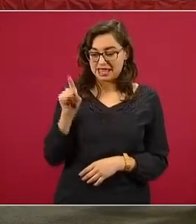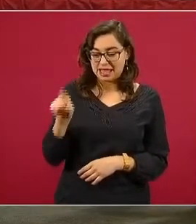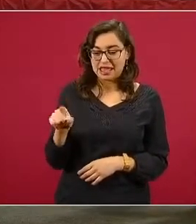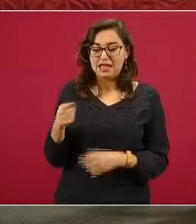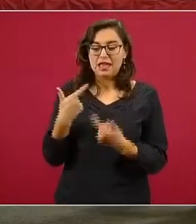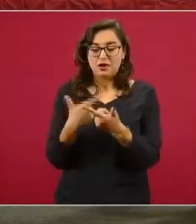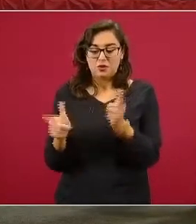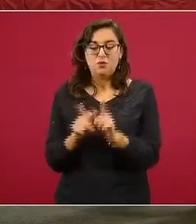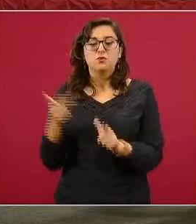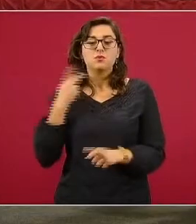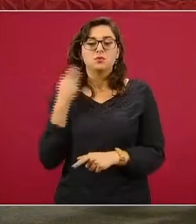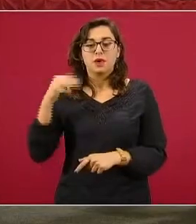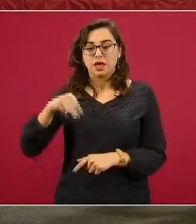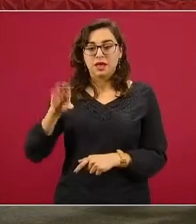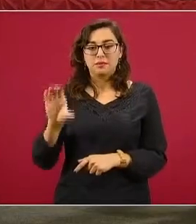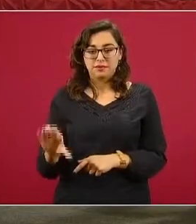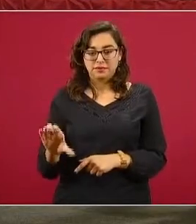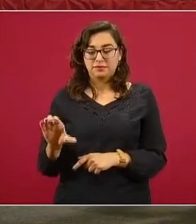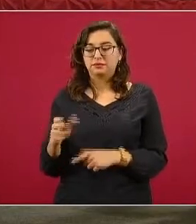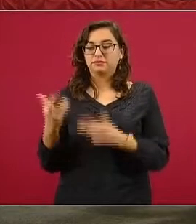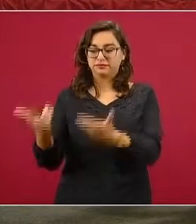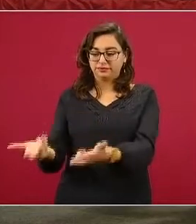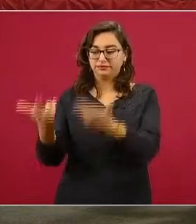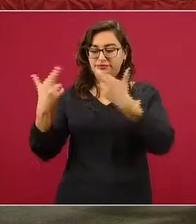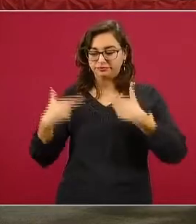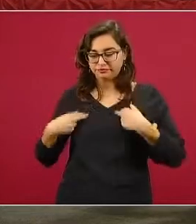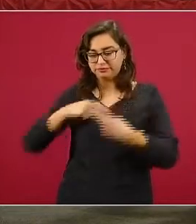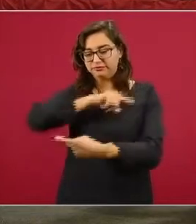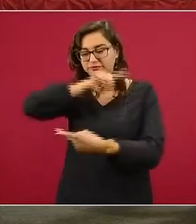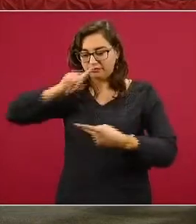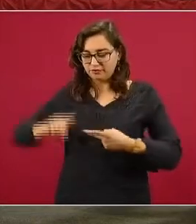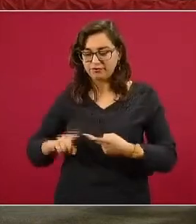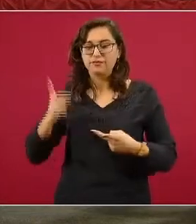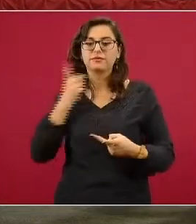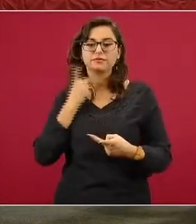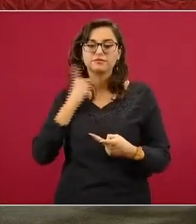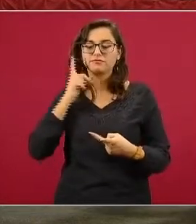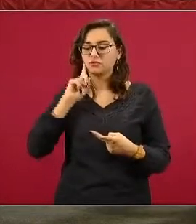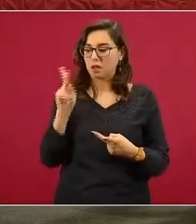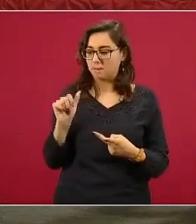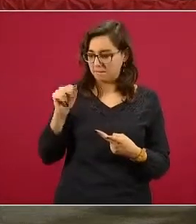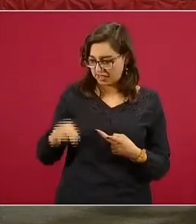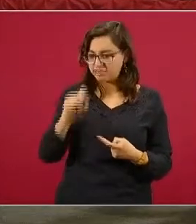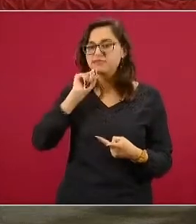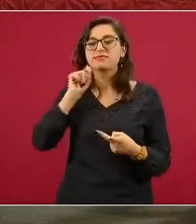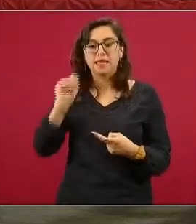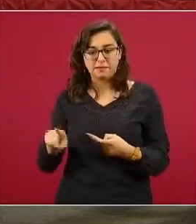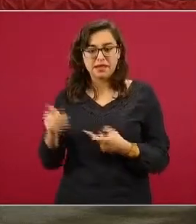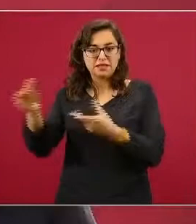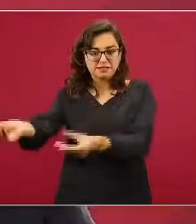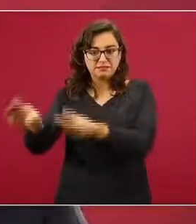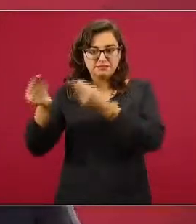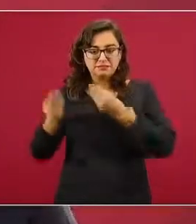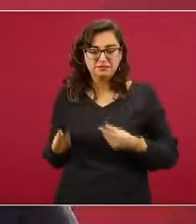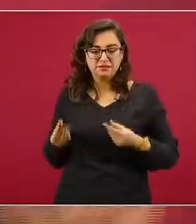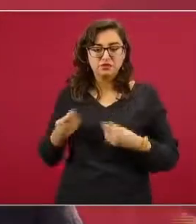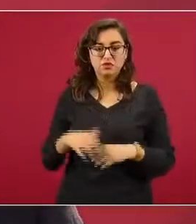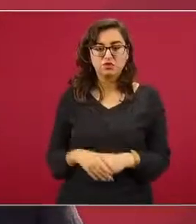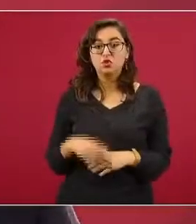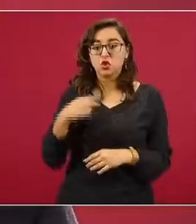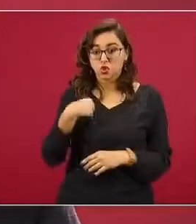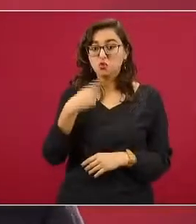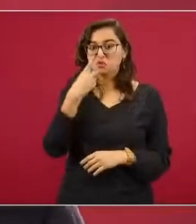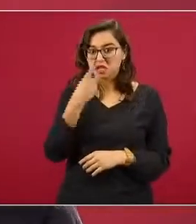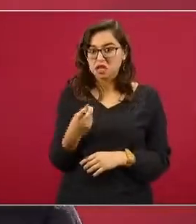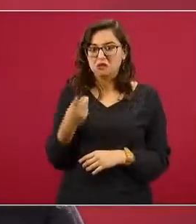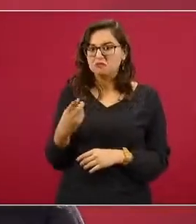el libro. Una segunda diputada llegó del PAN, llegó posteriormente y me lo dio. Le dije, pues tráiganos una caja a la Secretaría de Salud y con